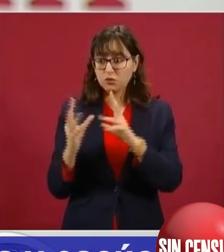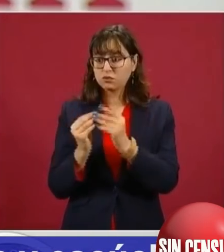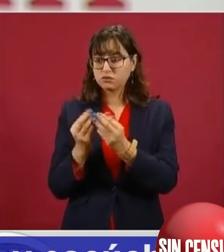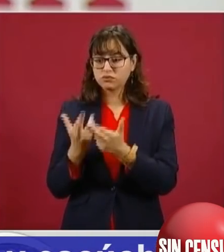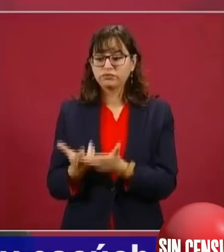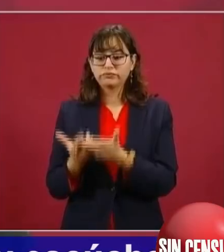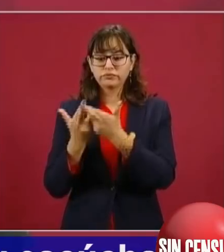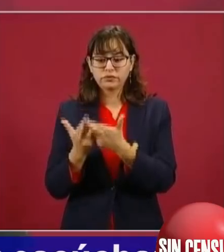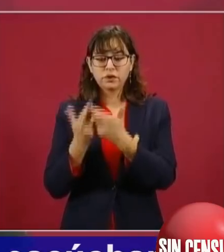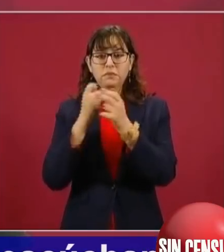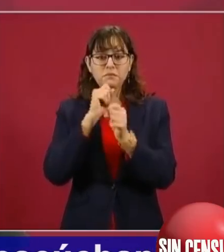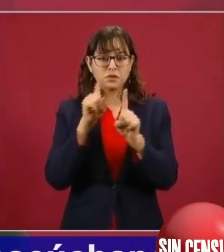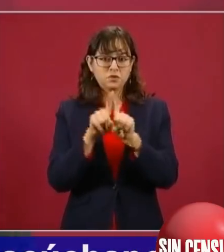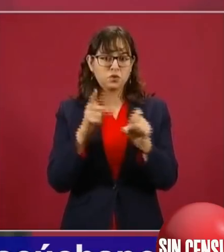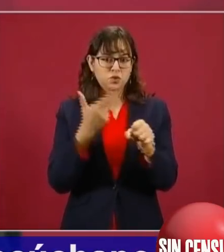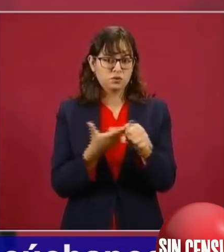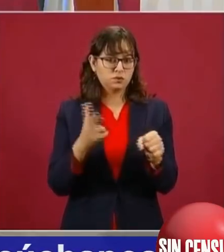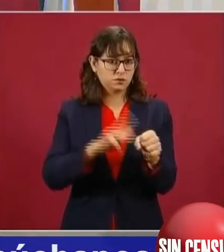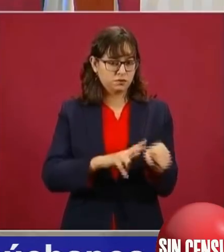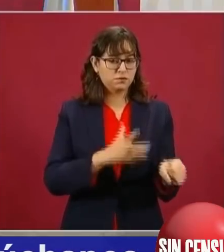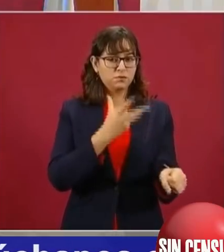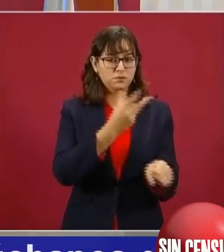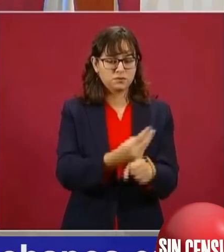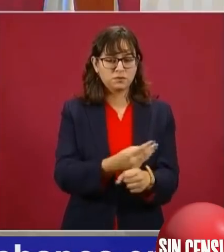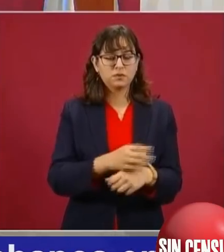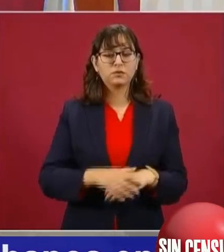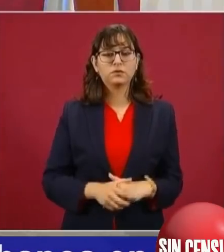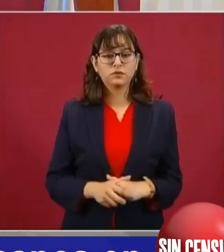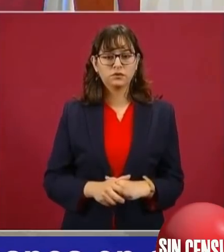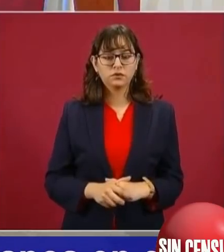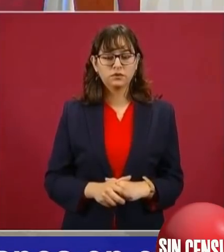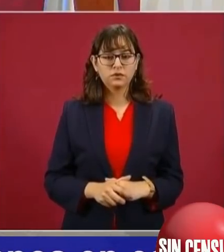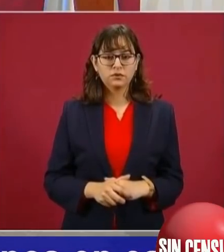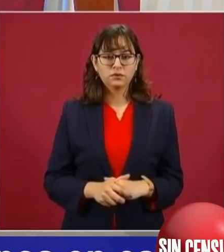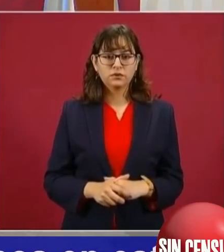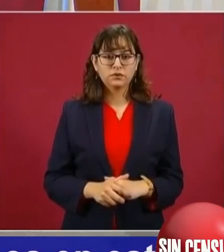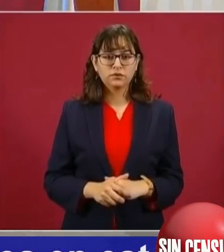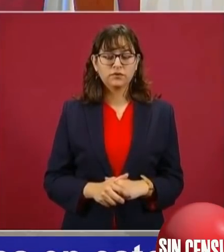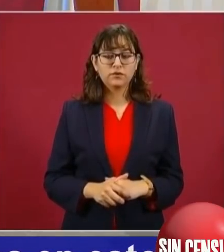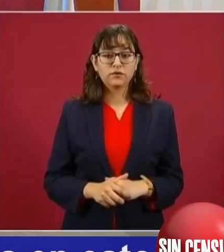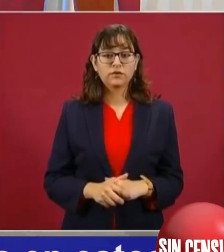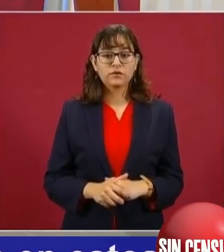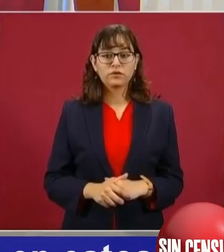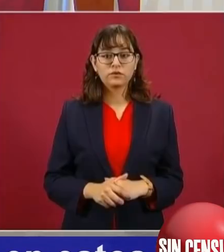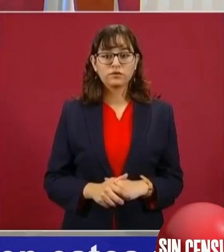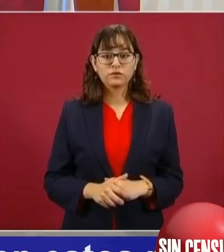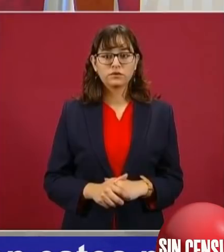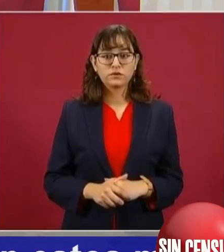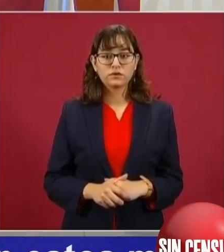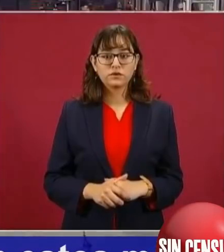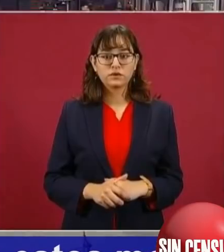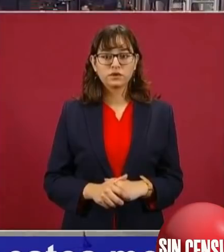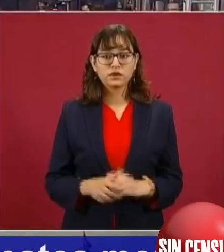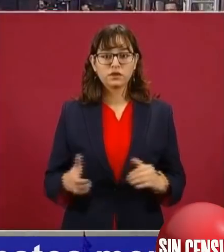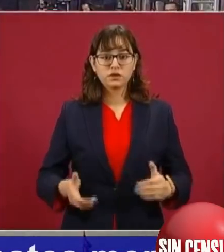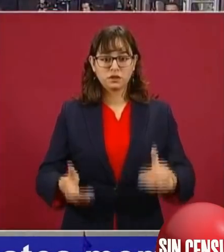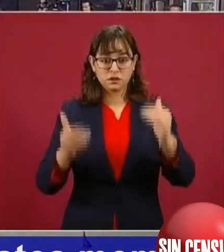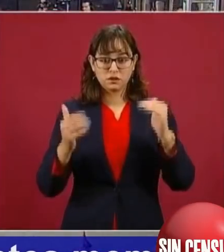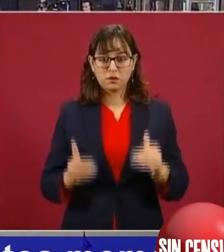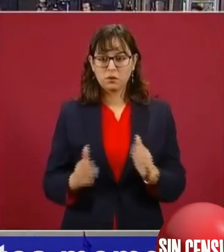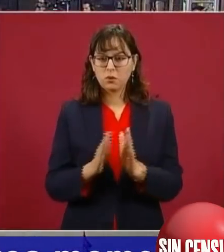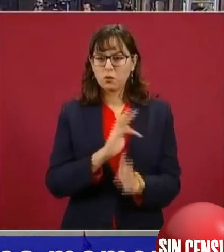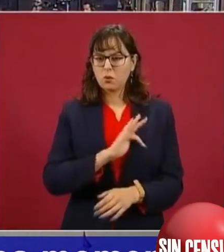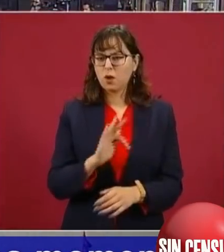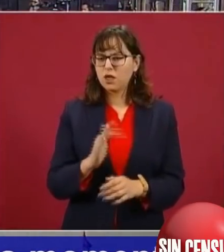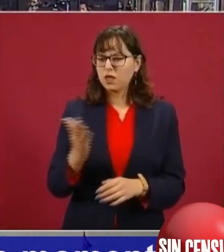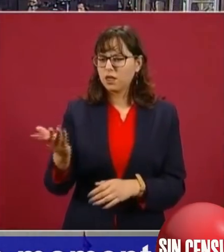por arriba del 50%. Y a continuación, si me prestan un micrófono.